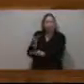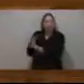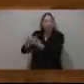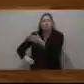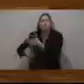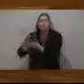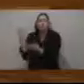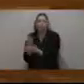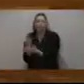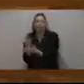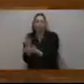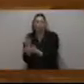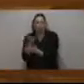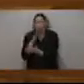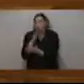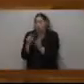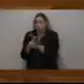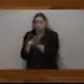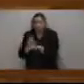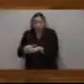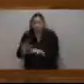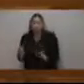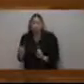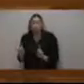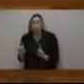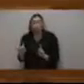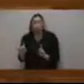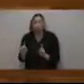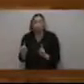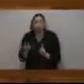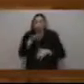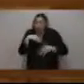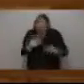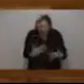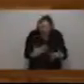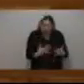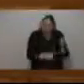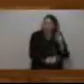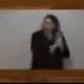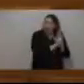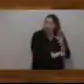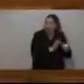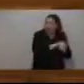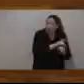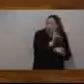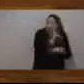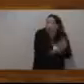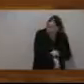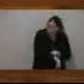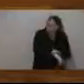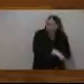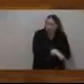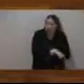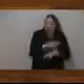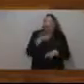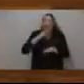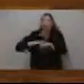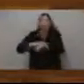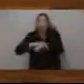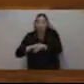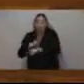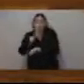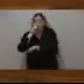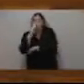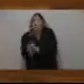estaríamos incurriendo en la ilegalidad. Sin embargo, en este caso estamos incurriendo en la ilegalidad por parte del Gobierno socialista.